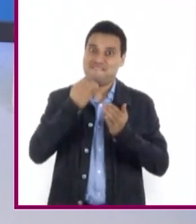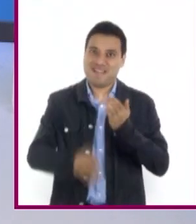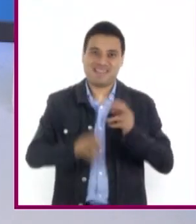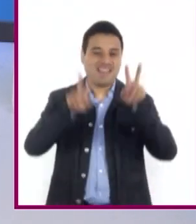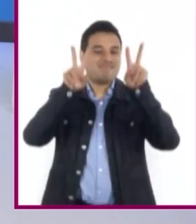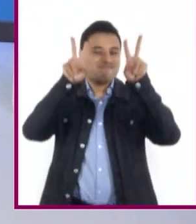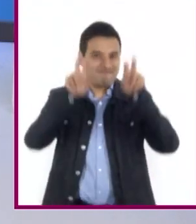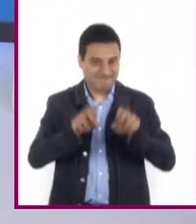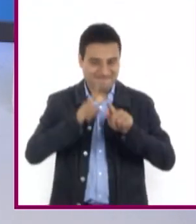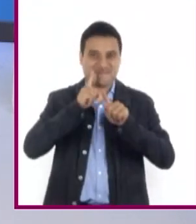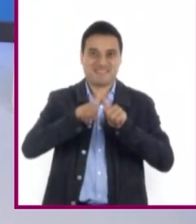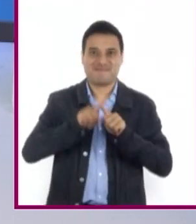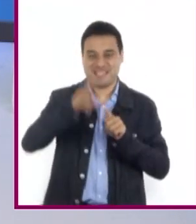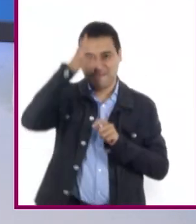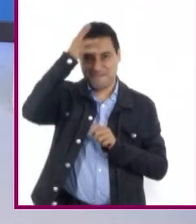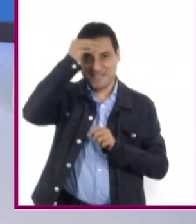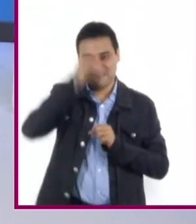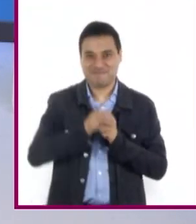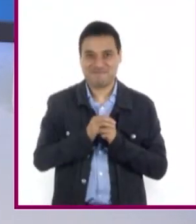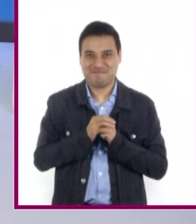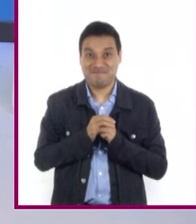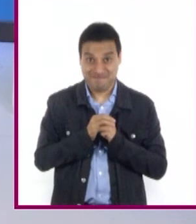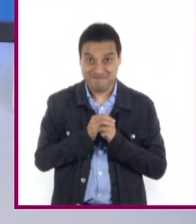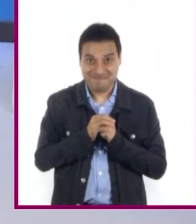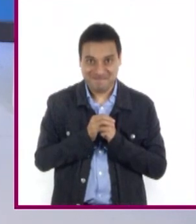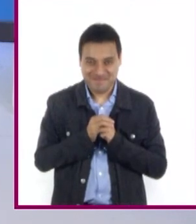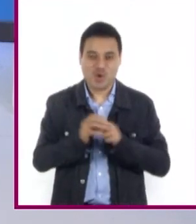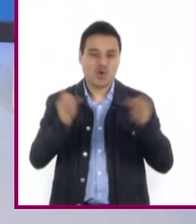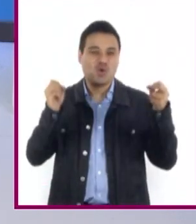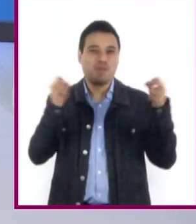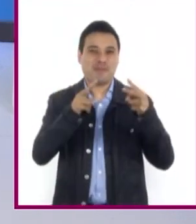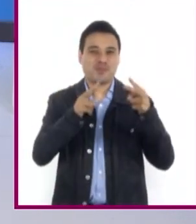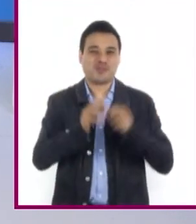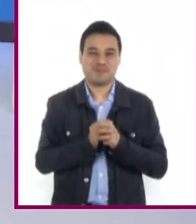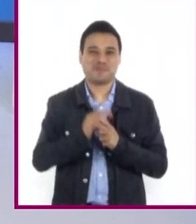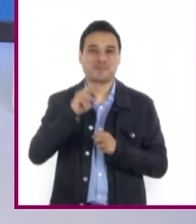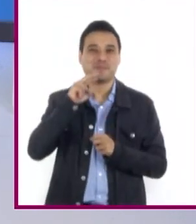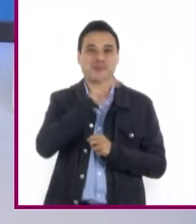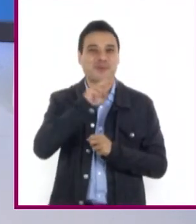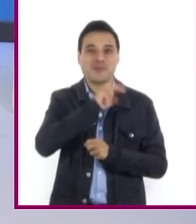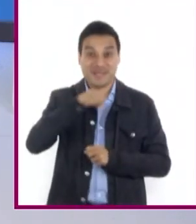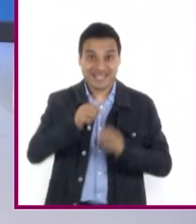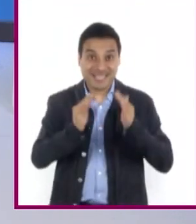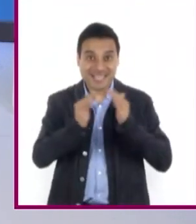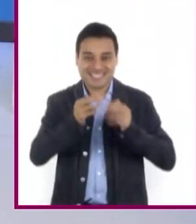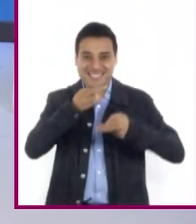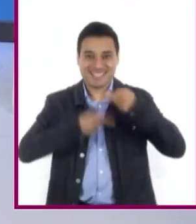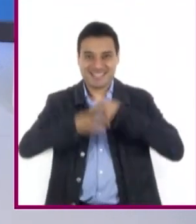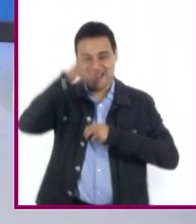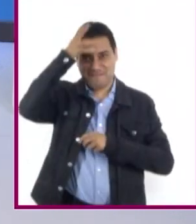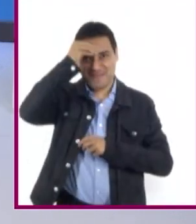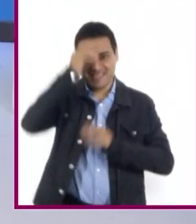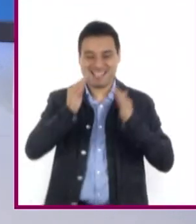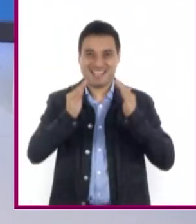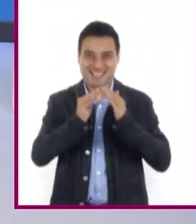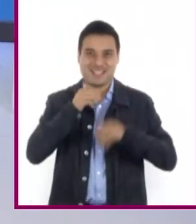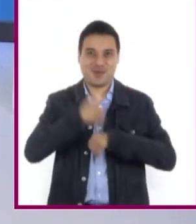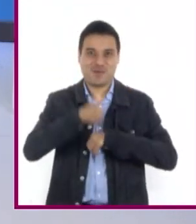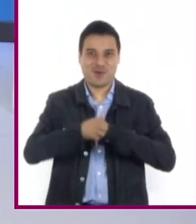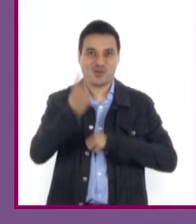para seguir aprendiendo. Así que seguramente nos veremos por aquí en Regreso a Clases. Aprende en Casa